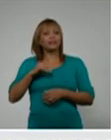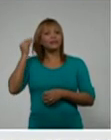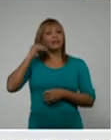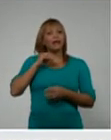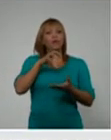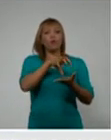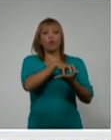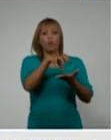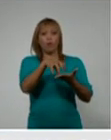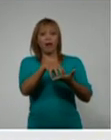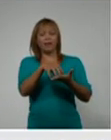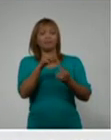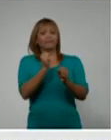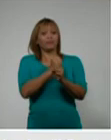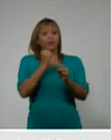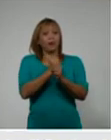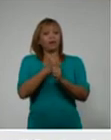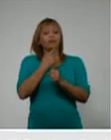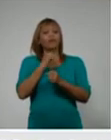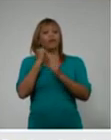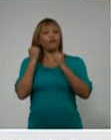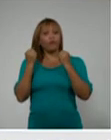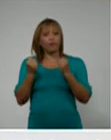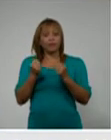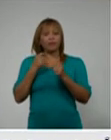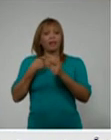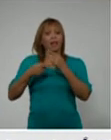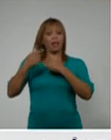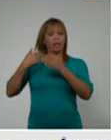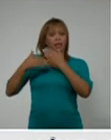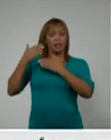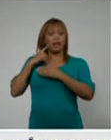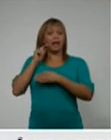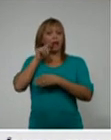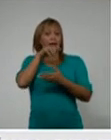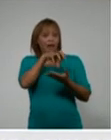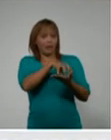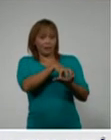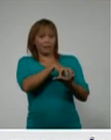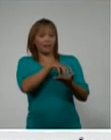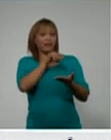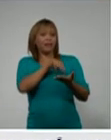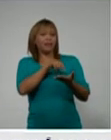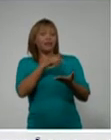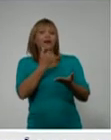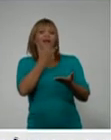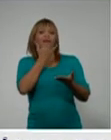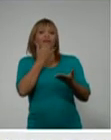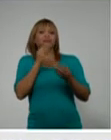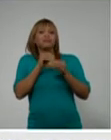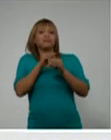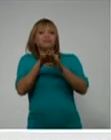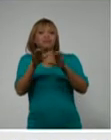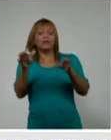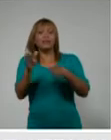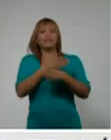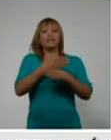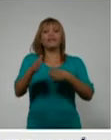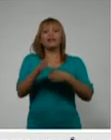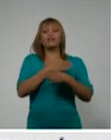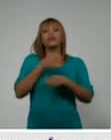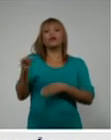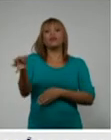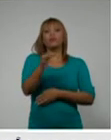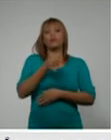trabajando desde hace varios días y como ustedes ven, la afectación abarca a varios municipios en estos